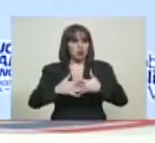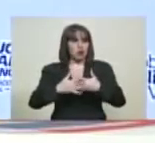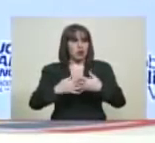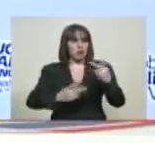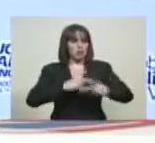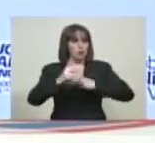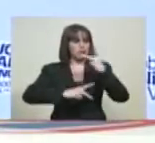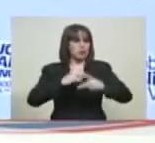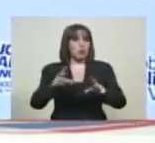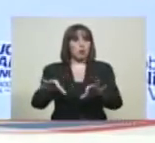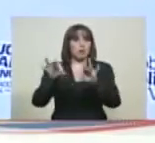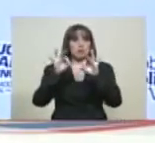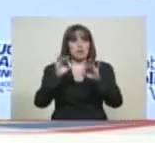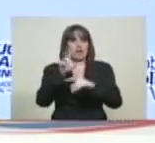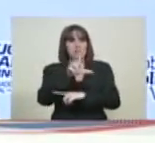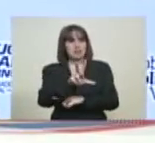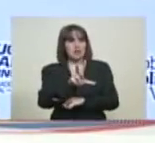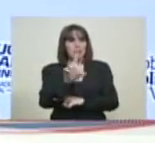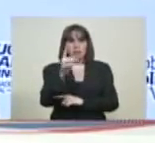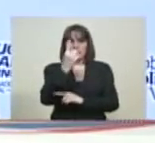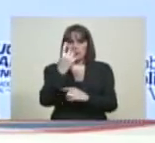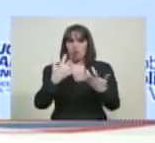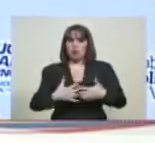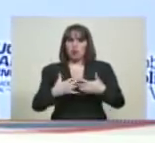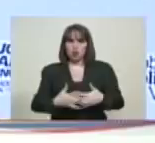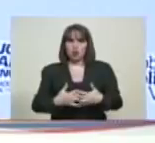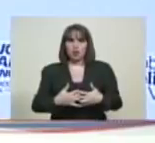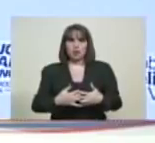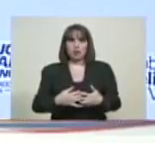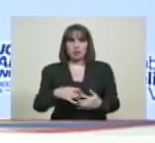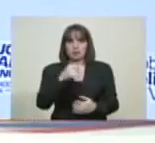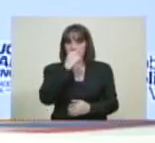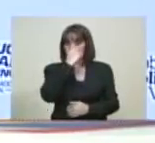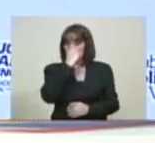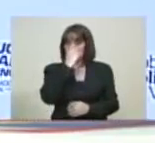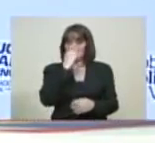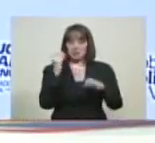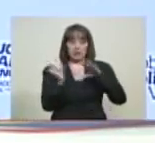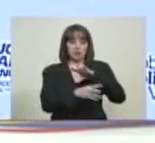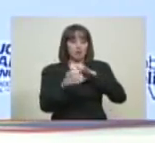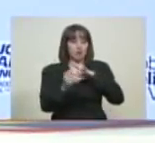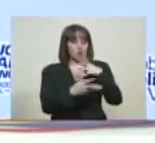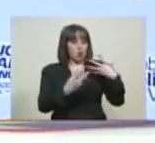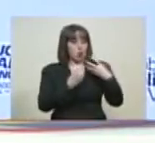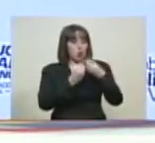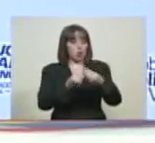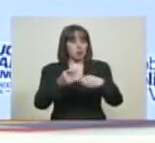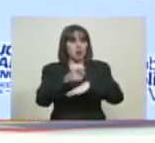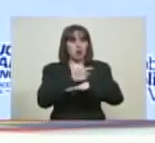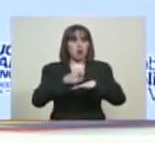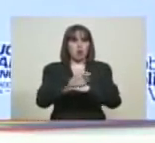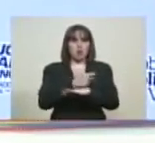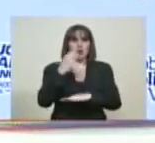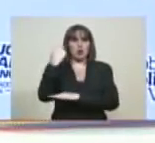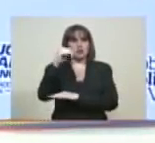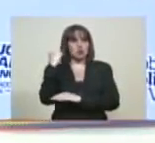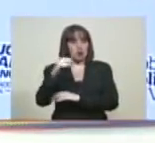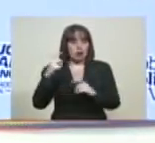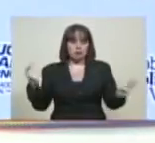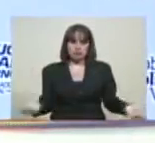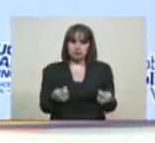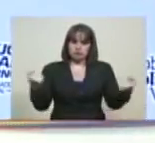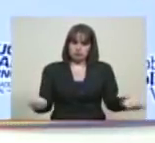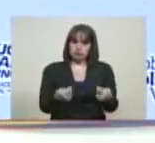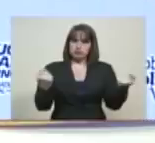especialmente en los tres primeros motores va a tener un fondo de acompañamiento especial del gobierno nacional presidente para estimular